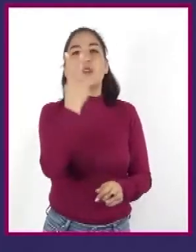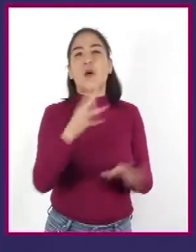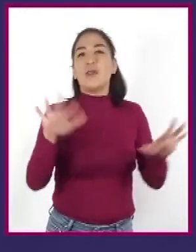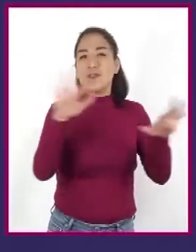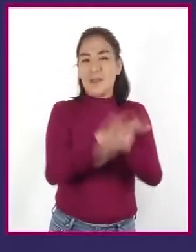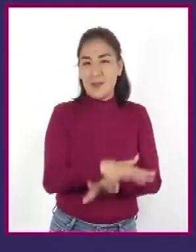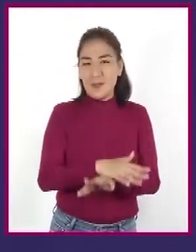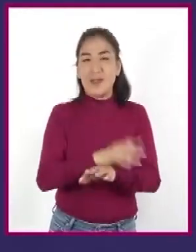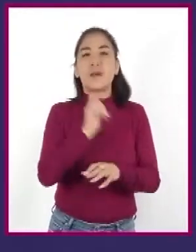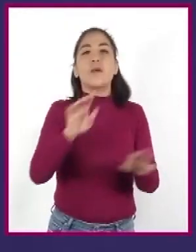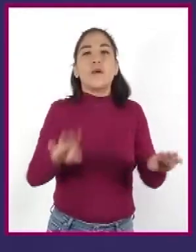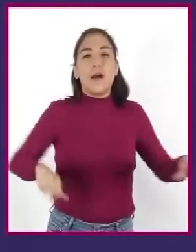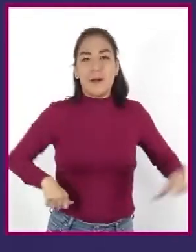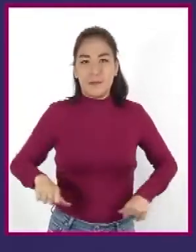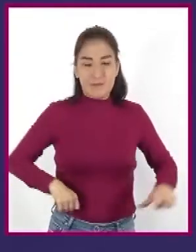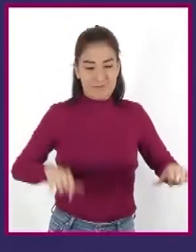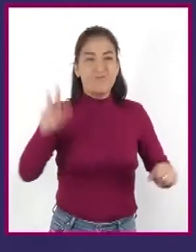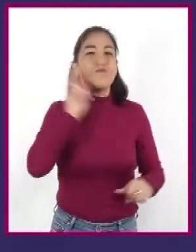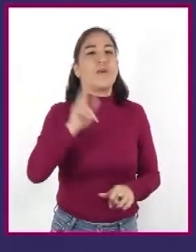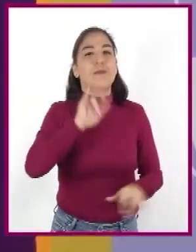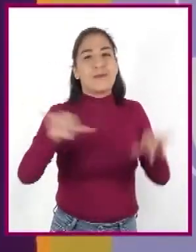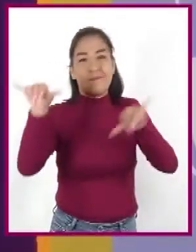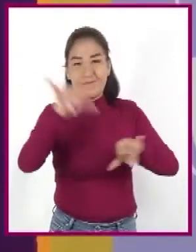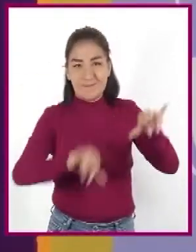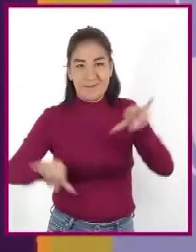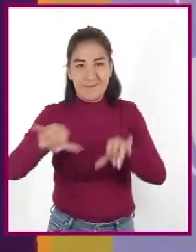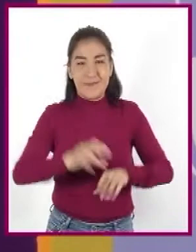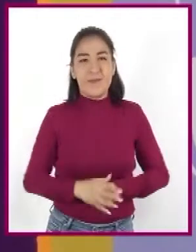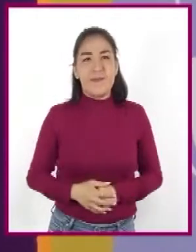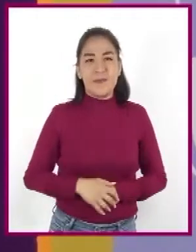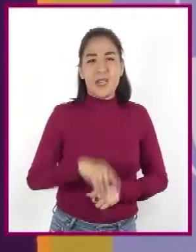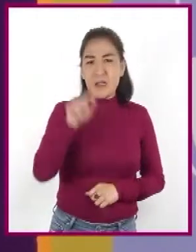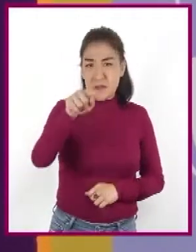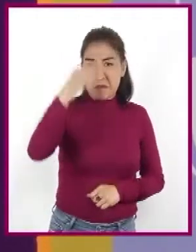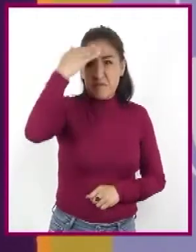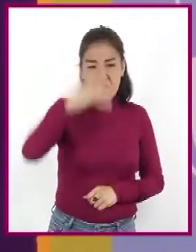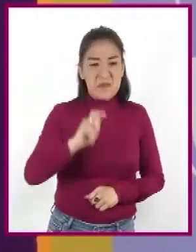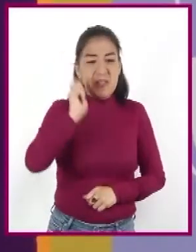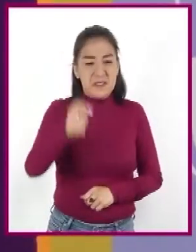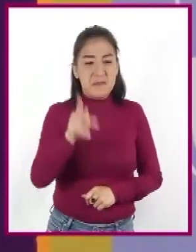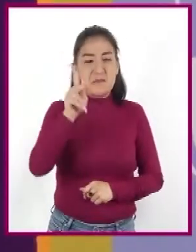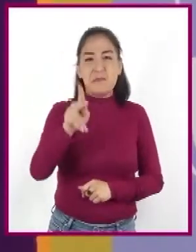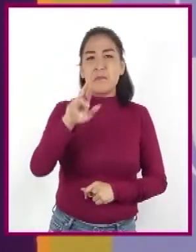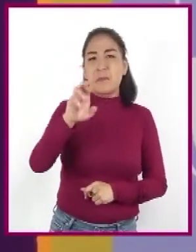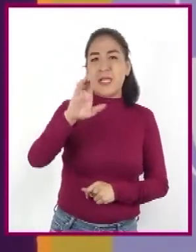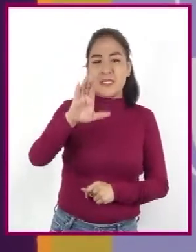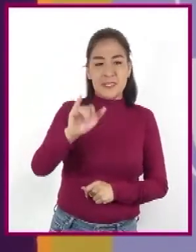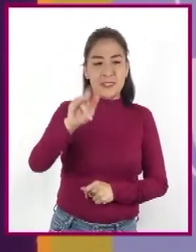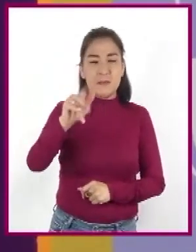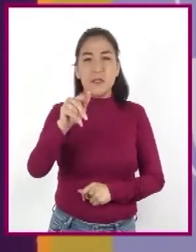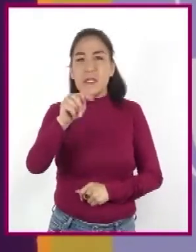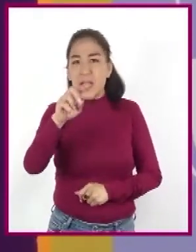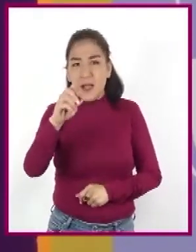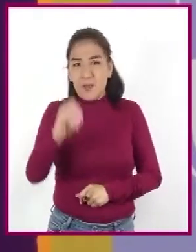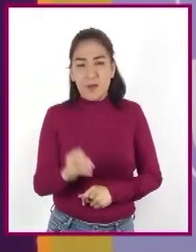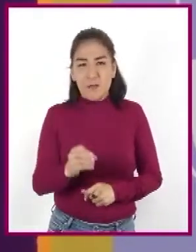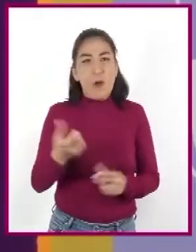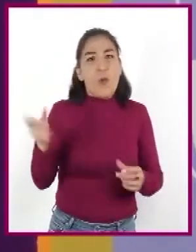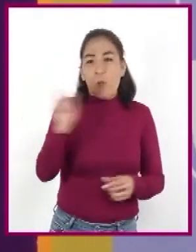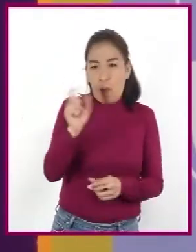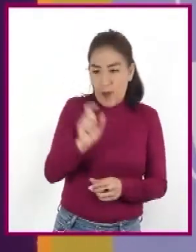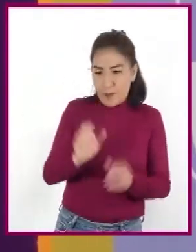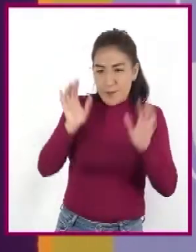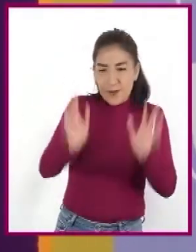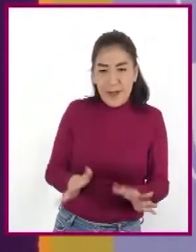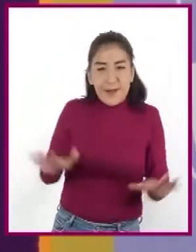medio de actividades experimentales. ¿Saben qué es un precipitado? Cuando ocurre un cambio químico,